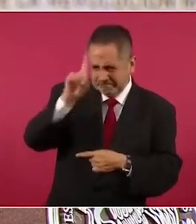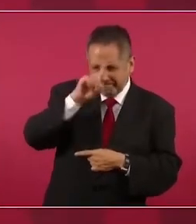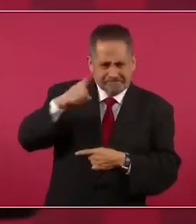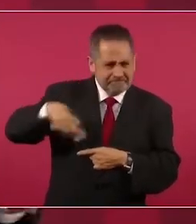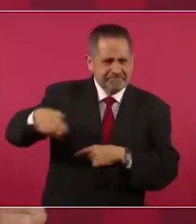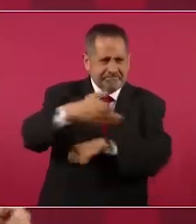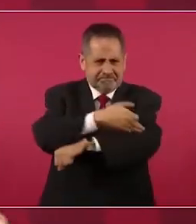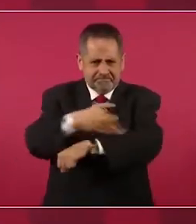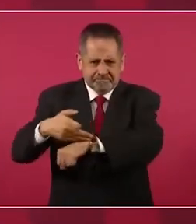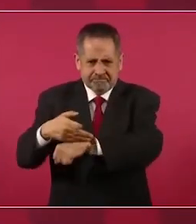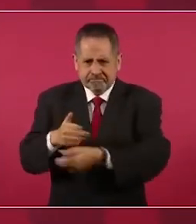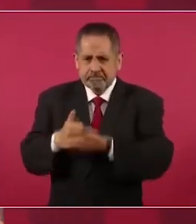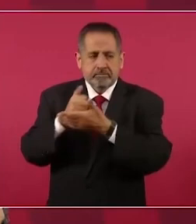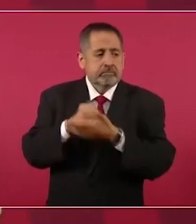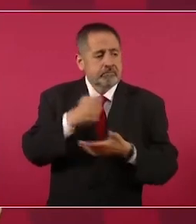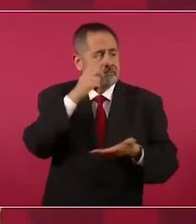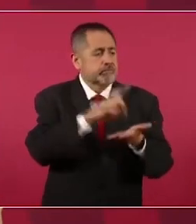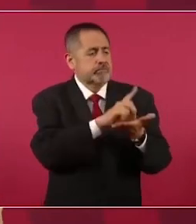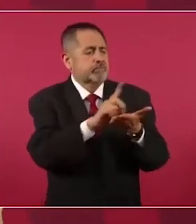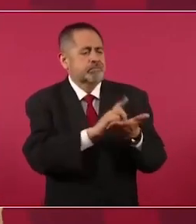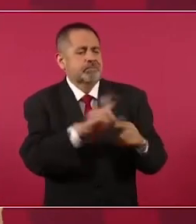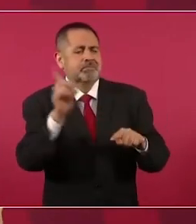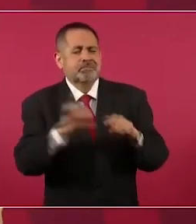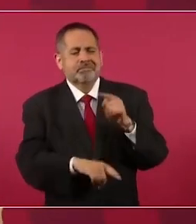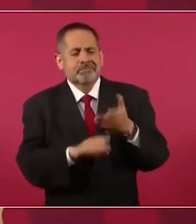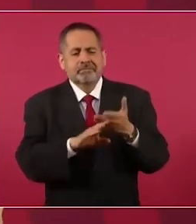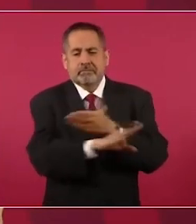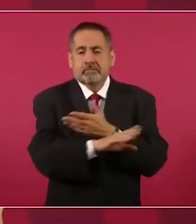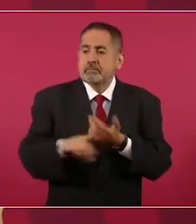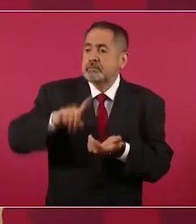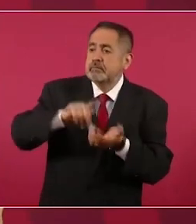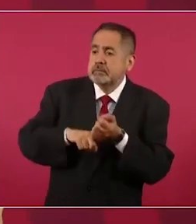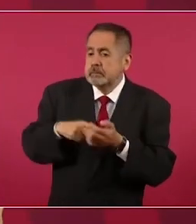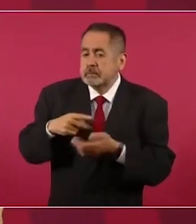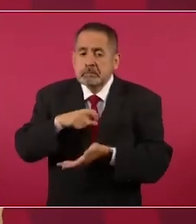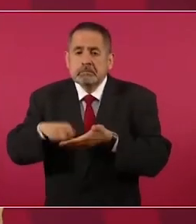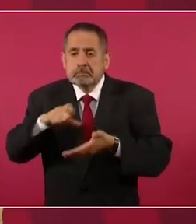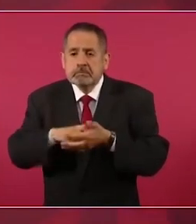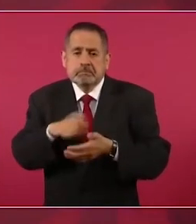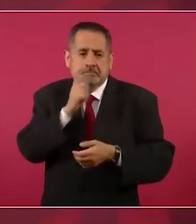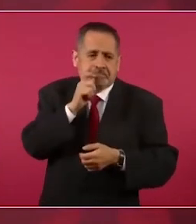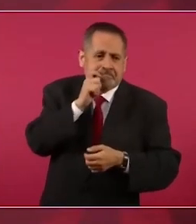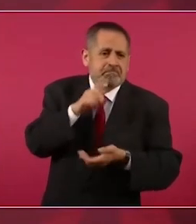enfrentar el problema de la drogadicción, sobre todo el consumo interno.